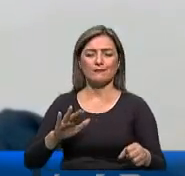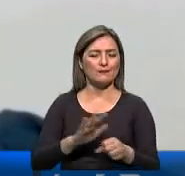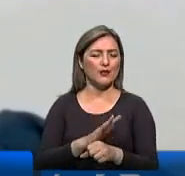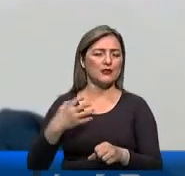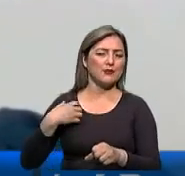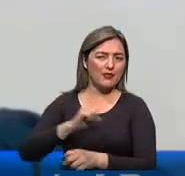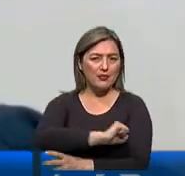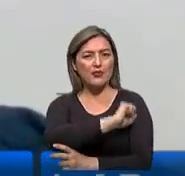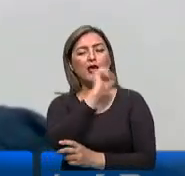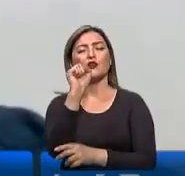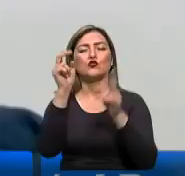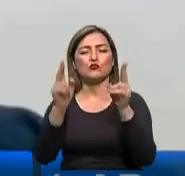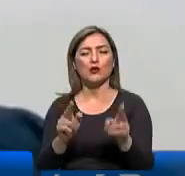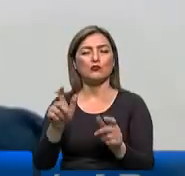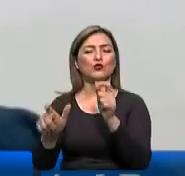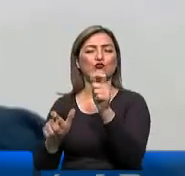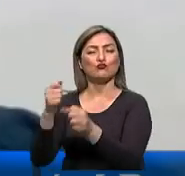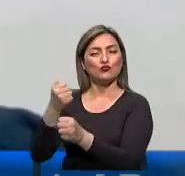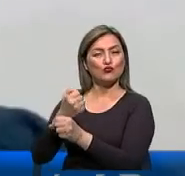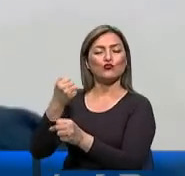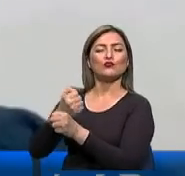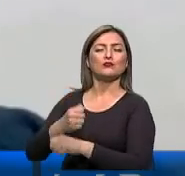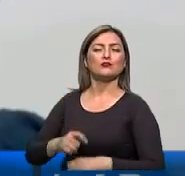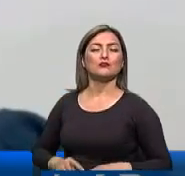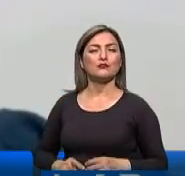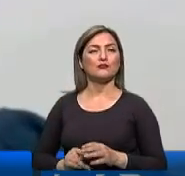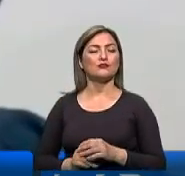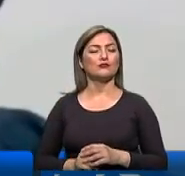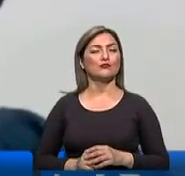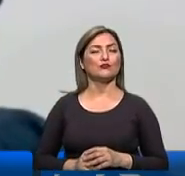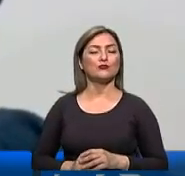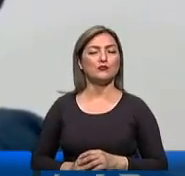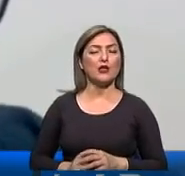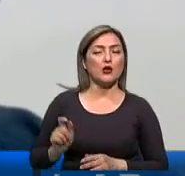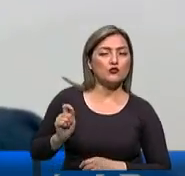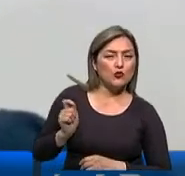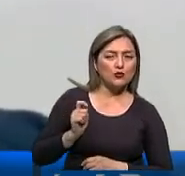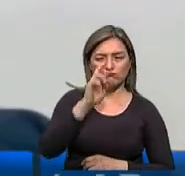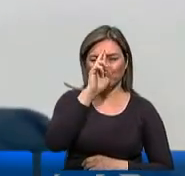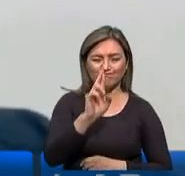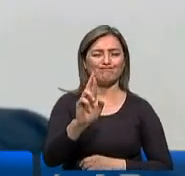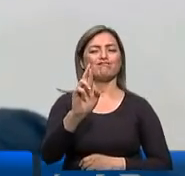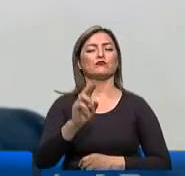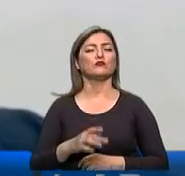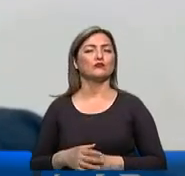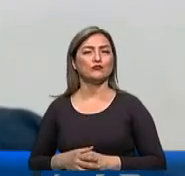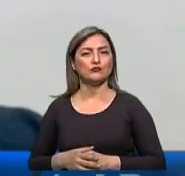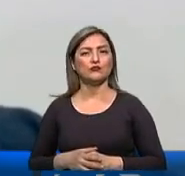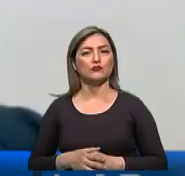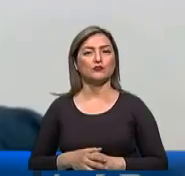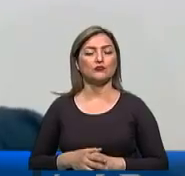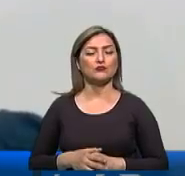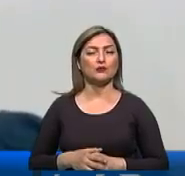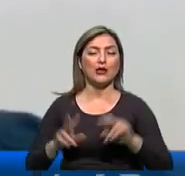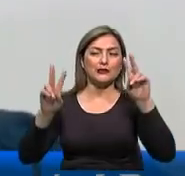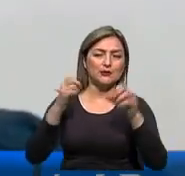garanticen los derechos humanos de los trabajadores, entre ellos el tener a un salario digno, llegar el tema de la